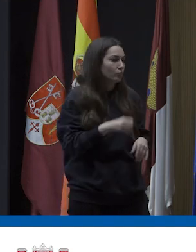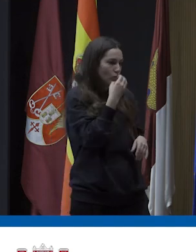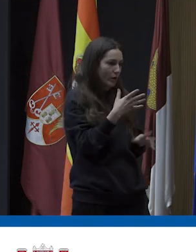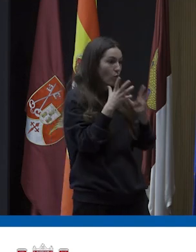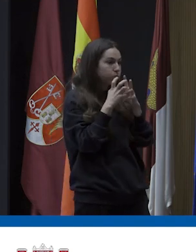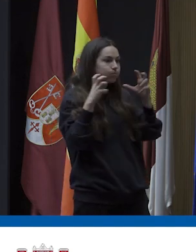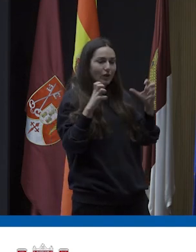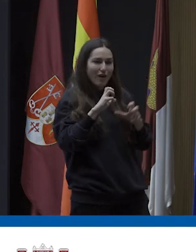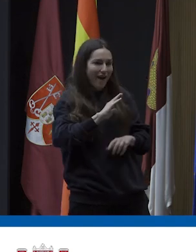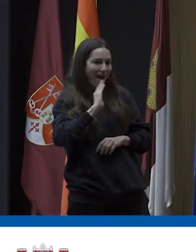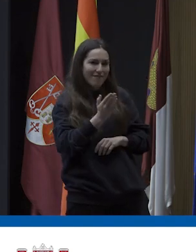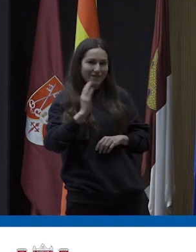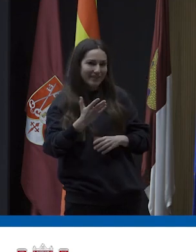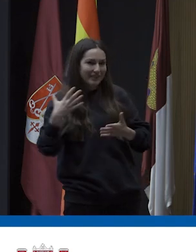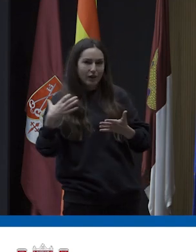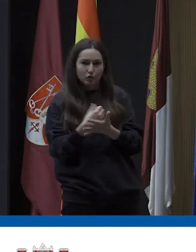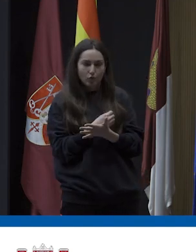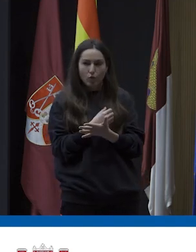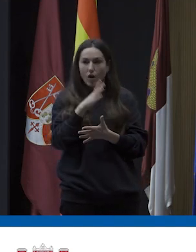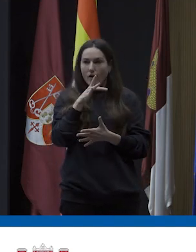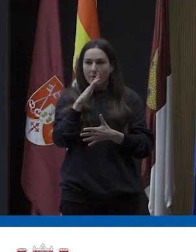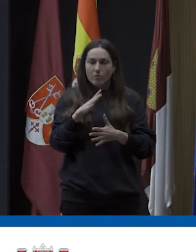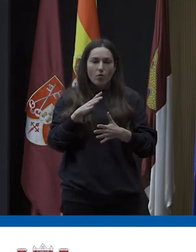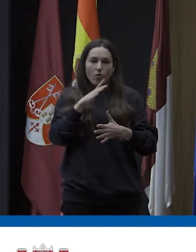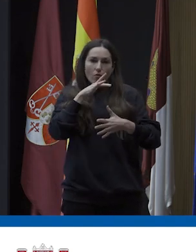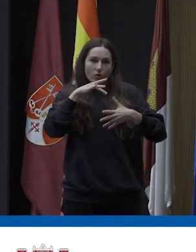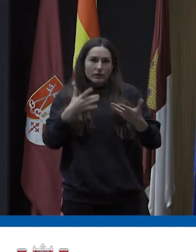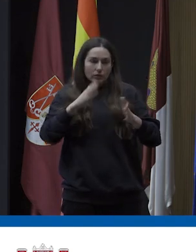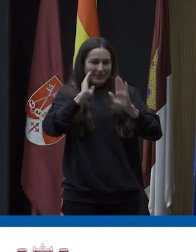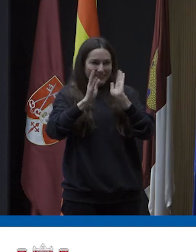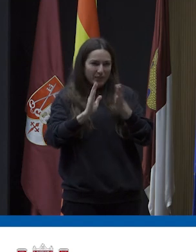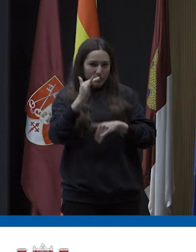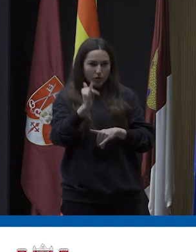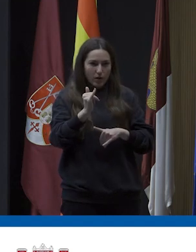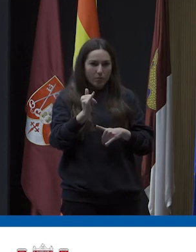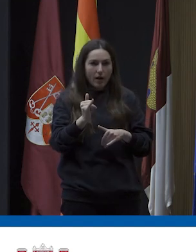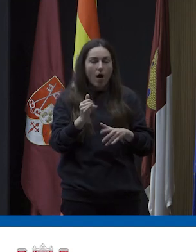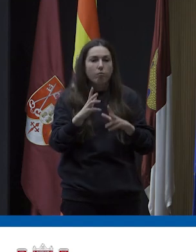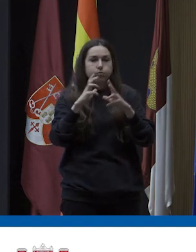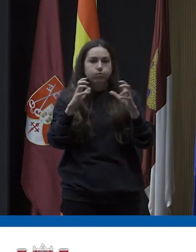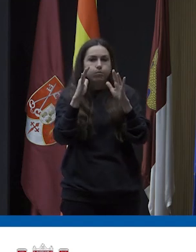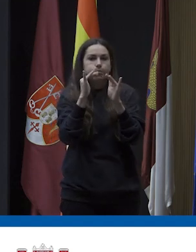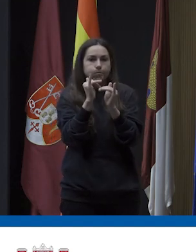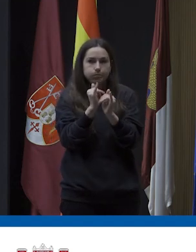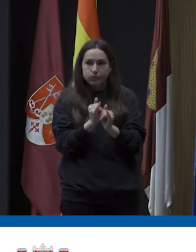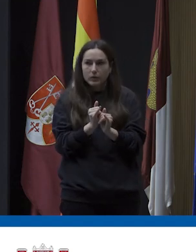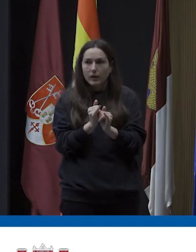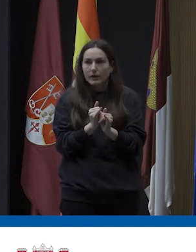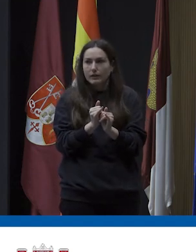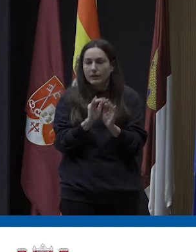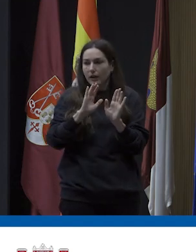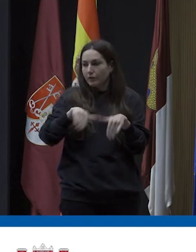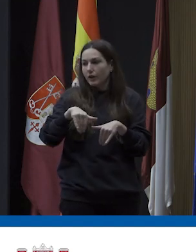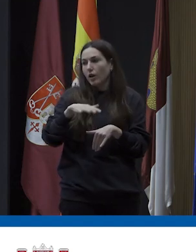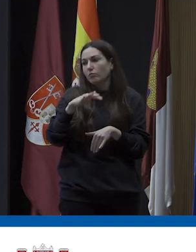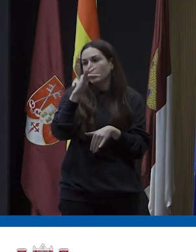vez ahora mismo son muy famosos unos tratamientos que hay para perder peso, que cada vez se está viendo que tienen más beneficios